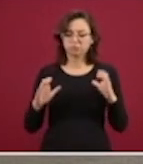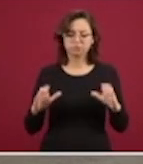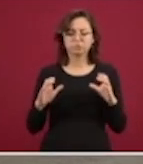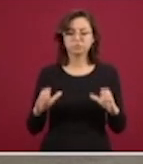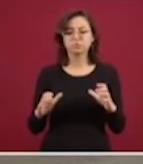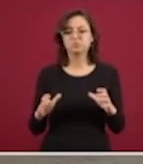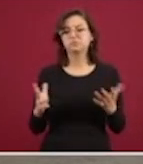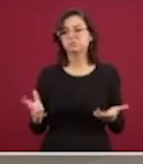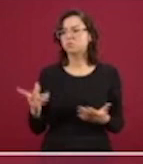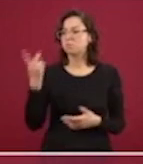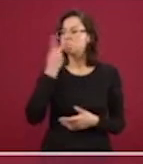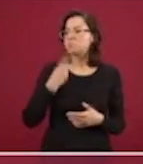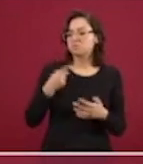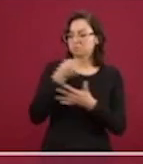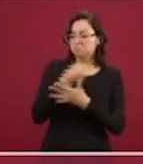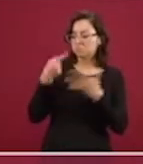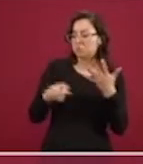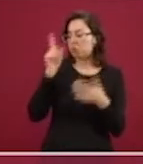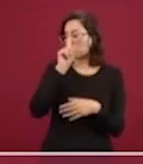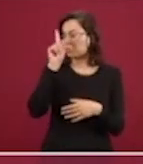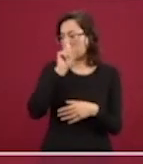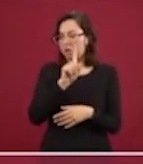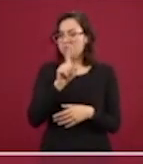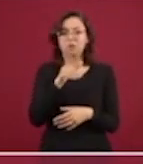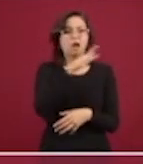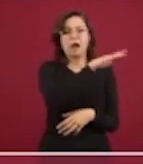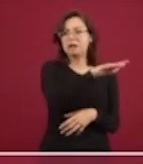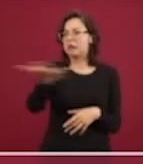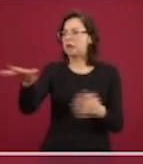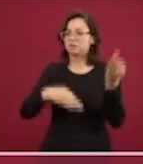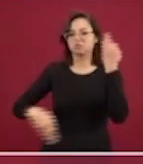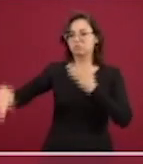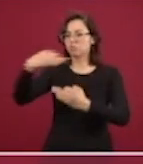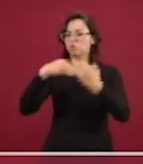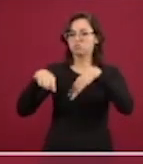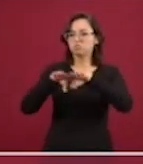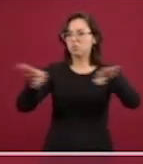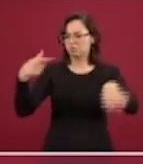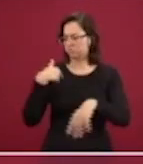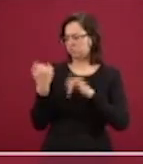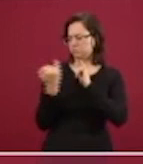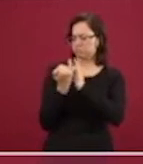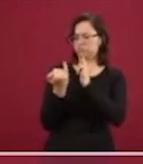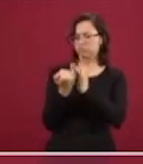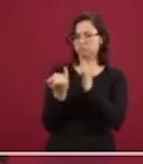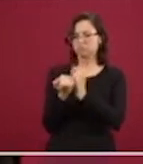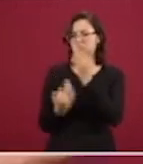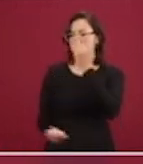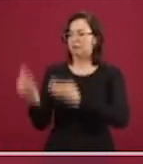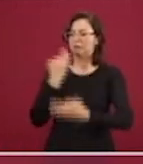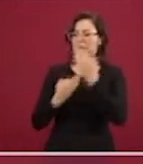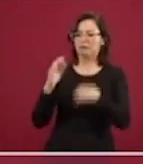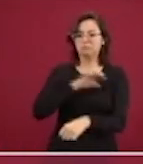están recomendando a todos no es un cuidado especial, porque si no, pues no podría